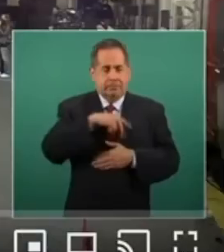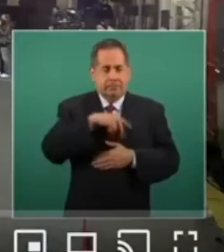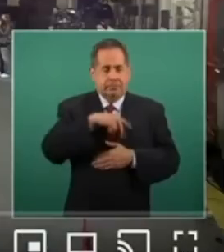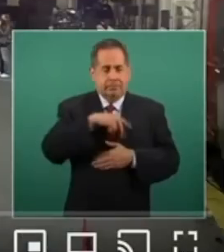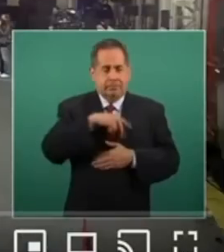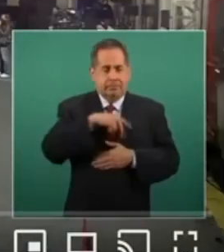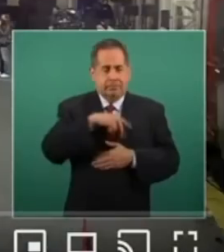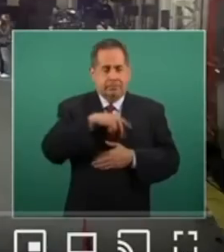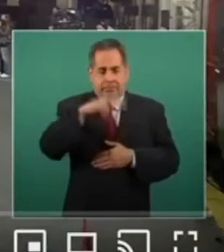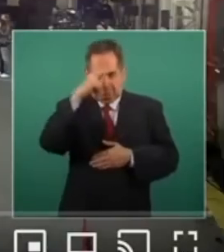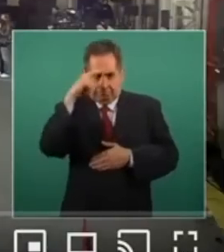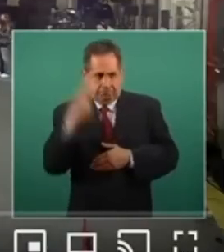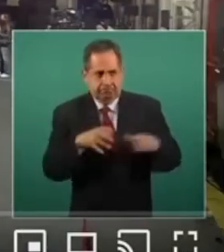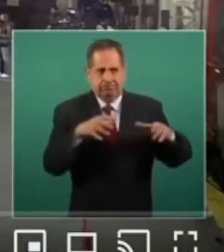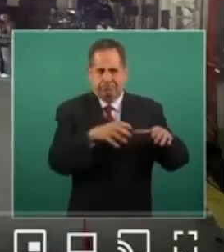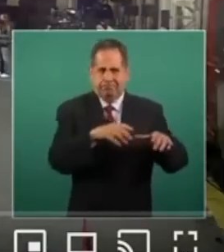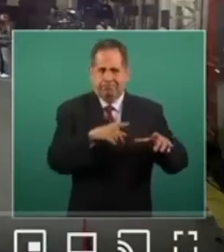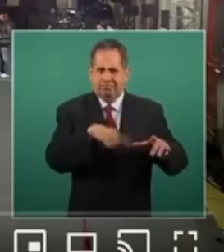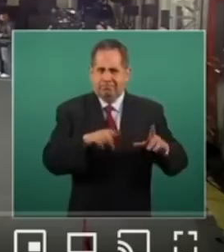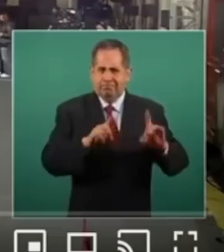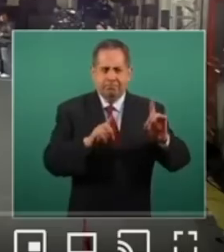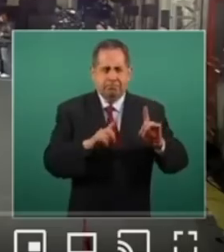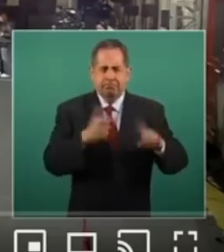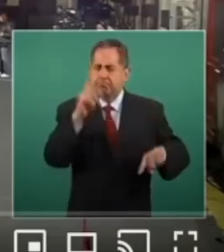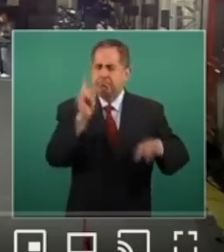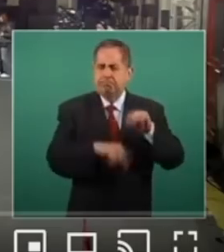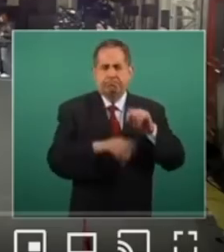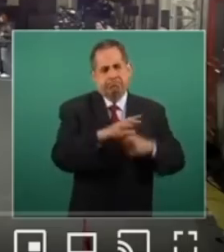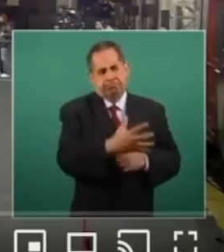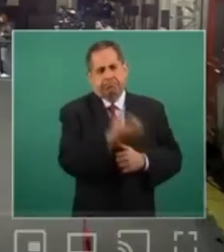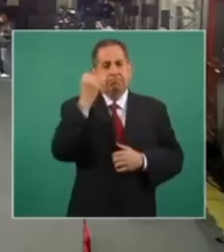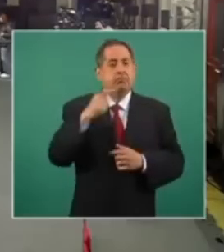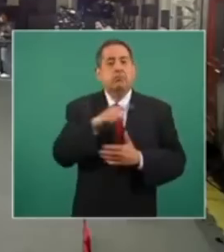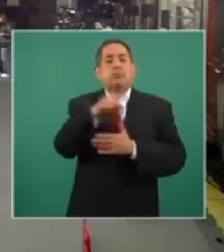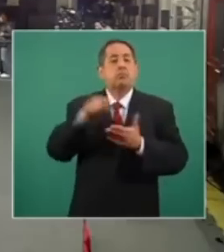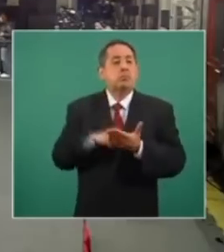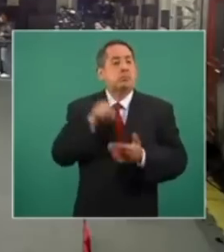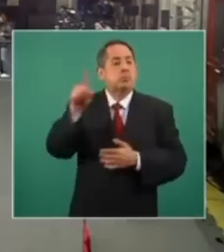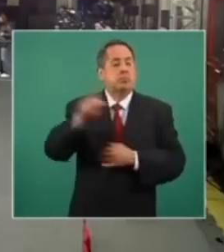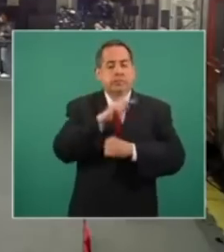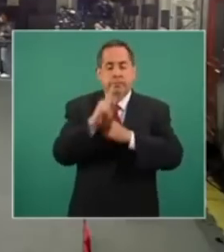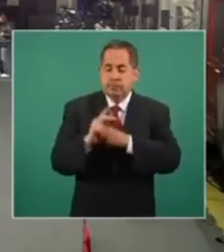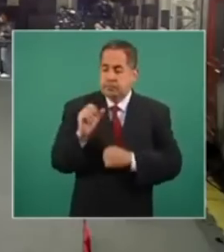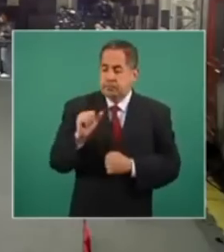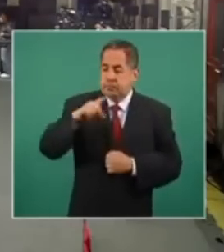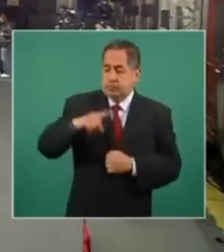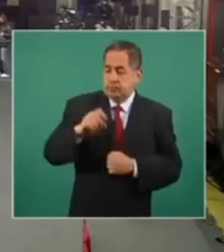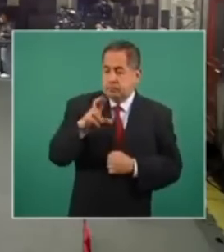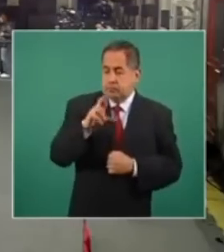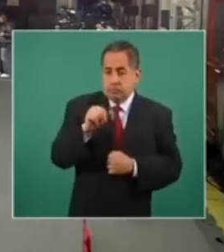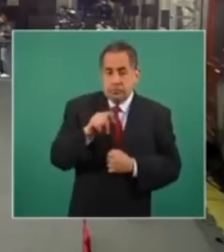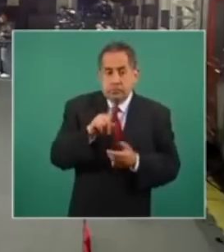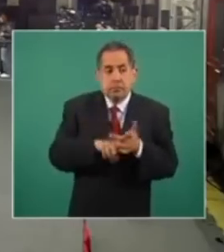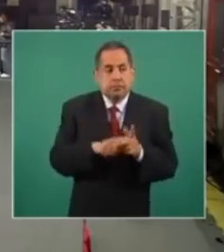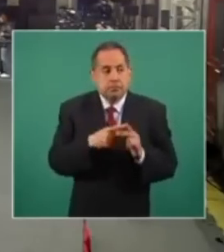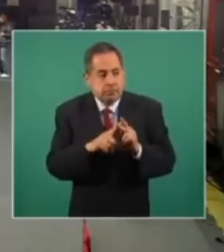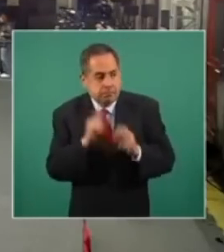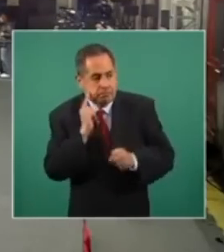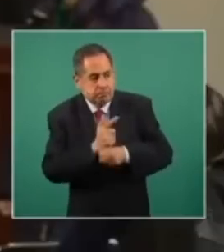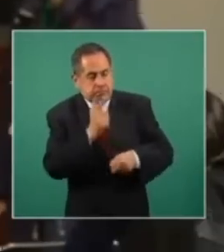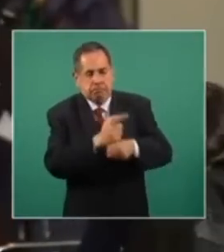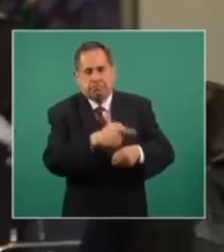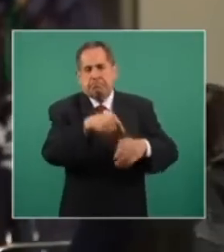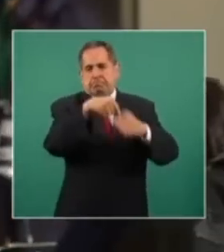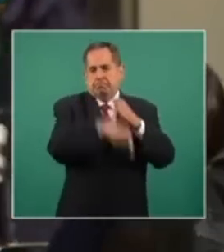pregunta y dice así: fueron confiscados en Andorra. Esto solo es la punta del iceberg.